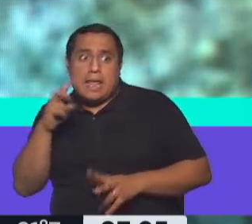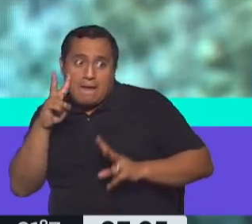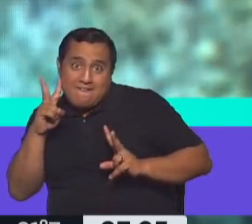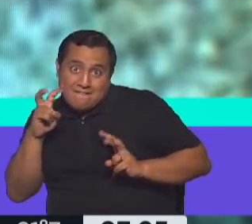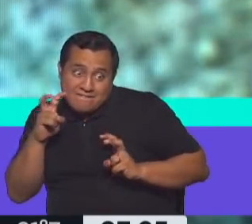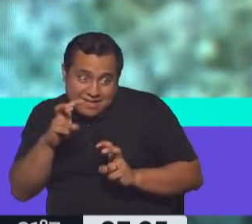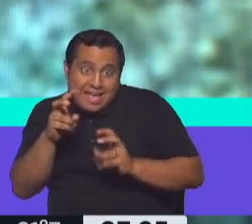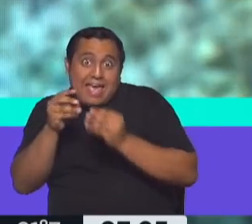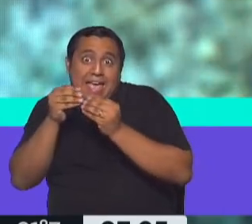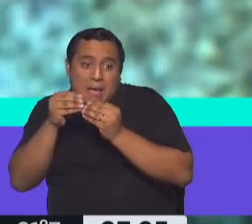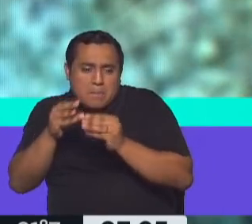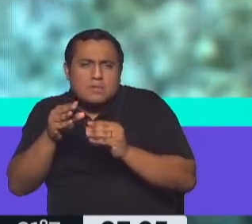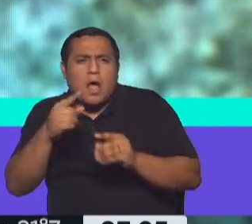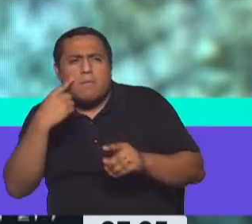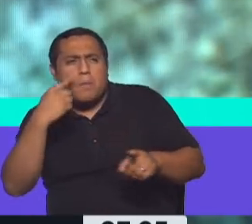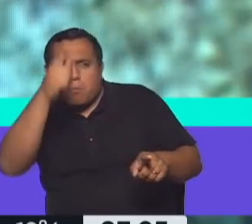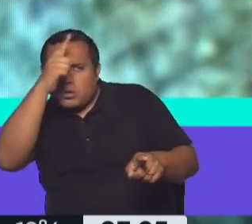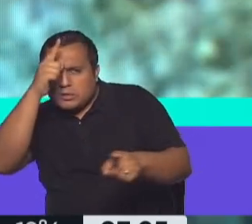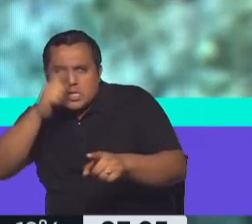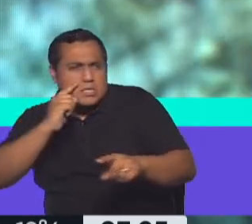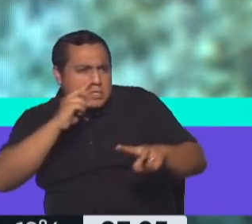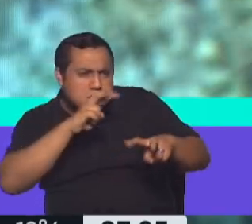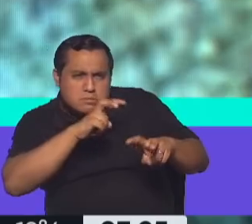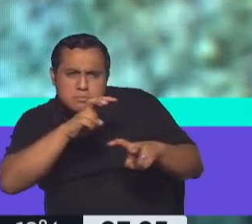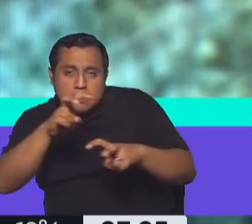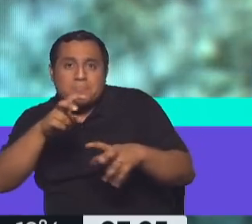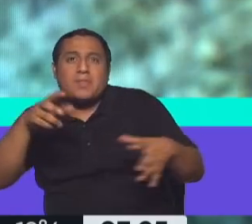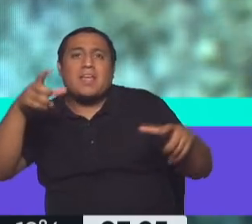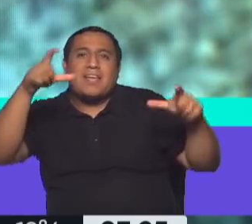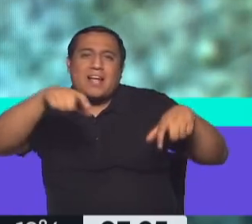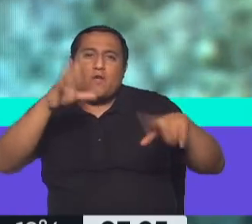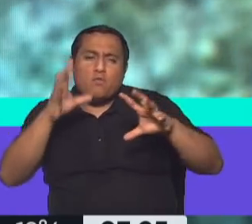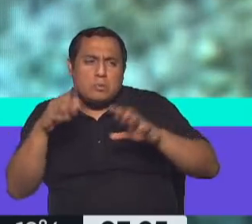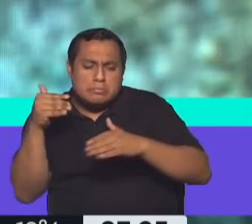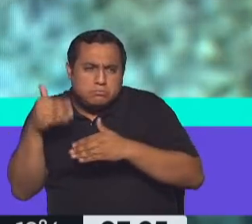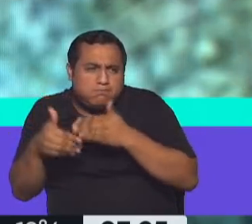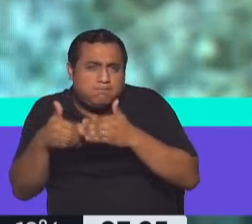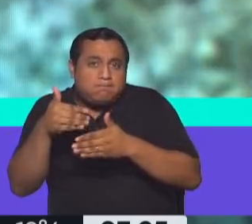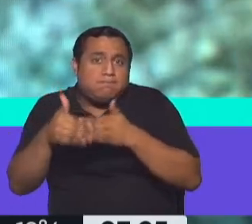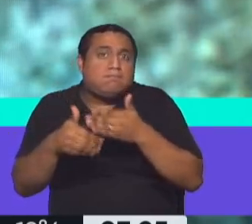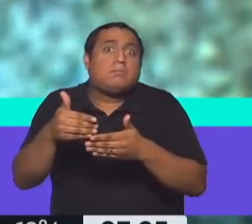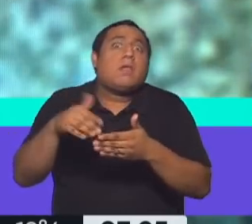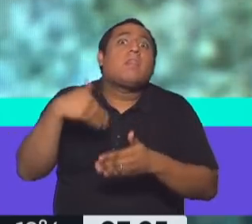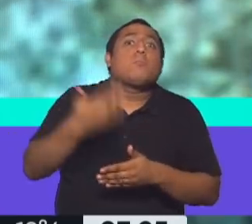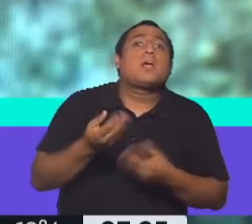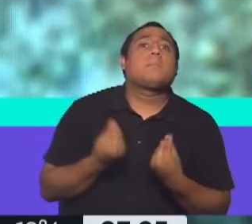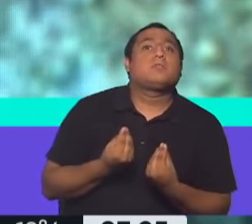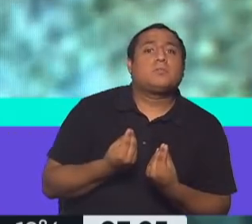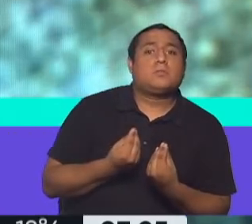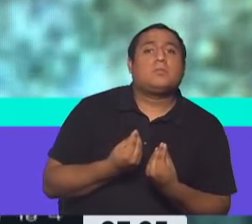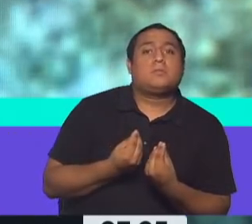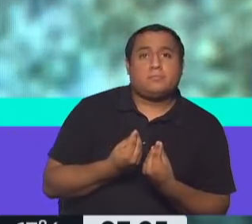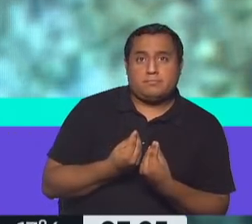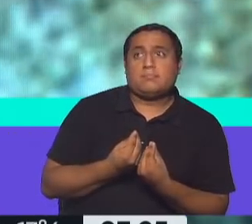Había comenzado por los policías adicionales en los estadios de fútbol, avanzó. ¿Y cómo terminó la historia? Con